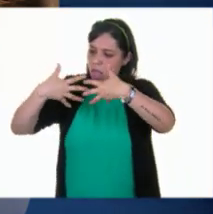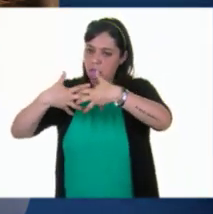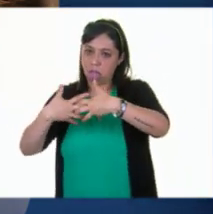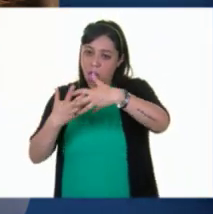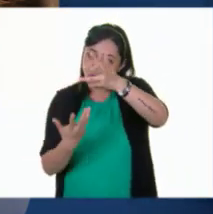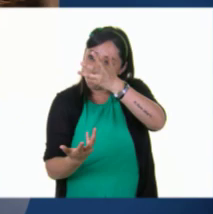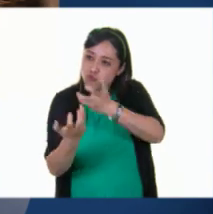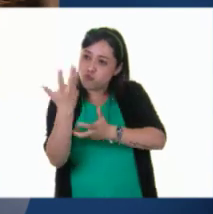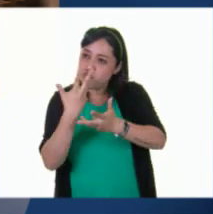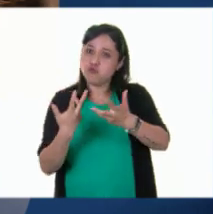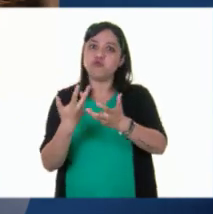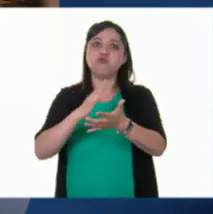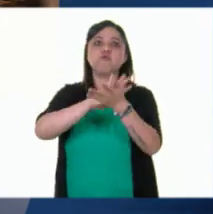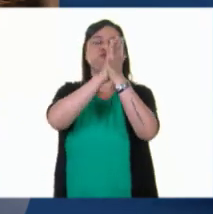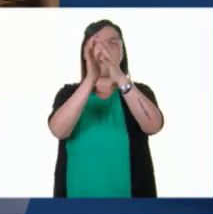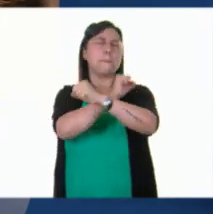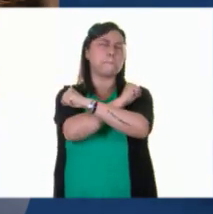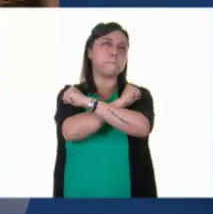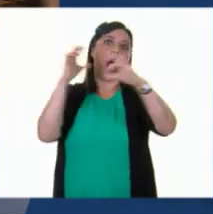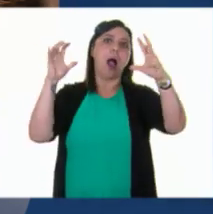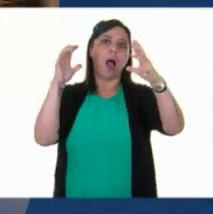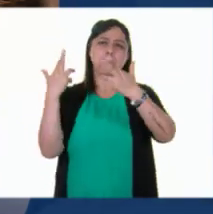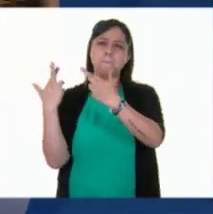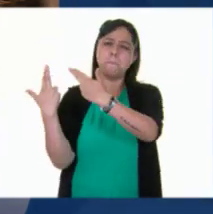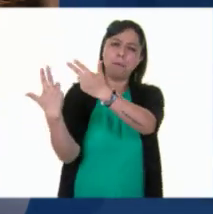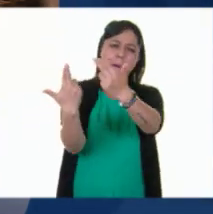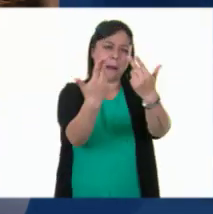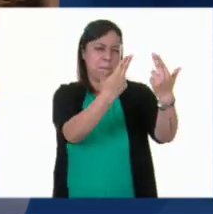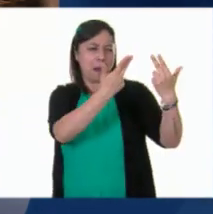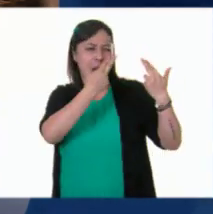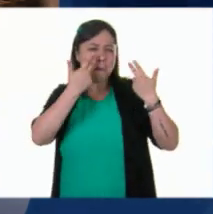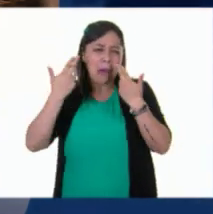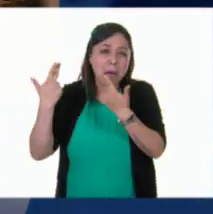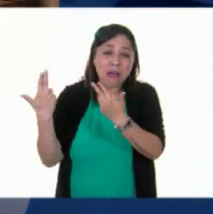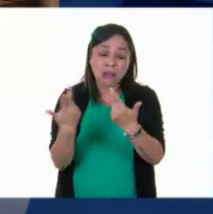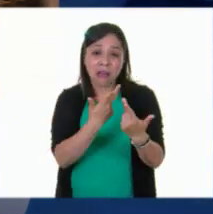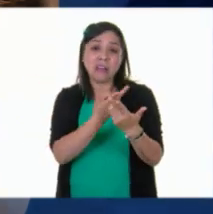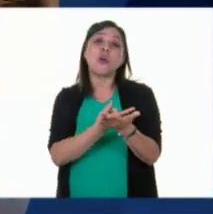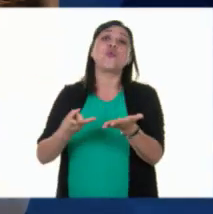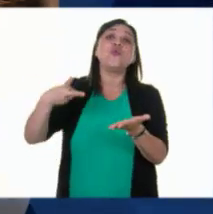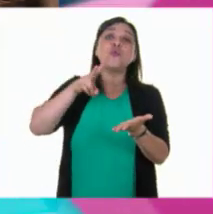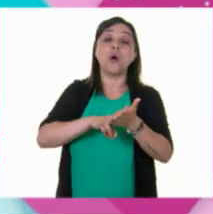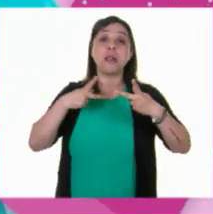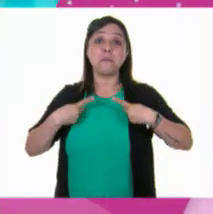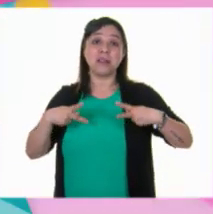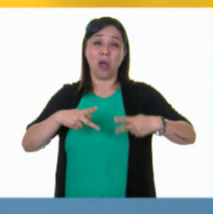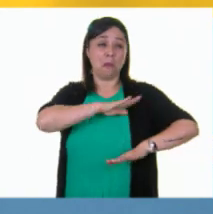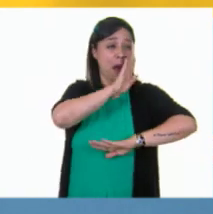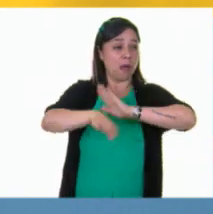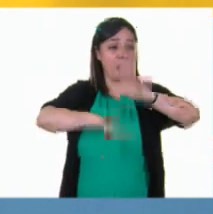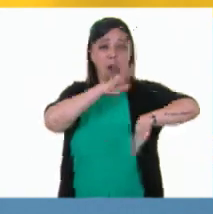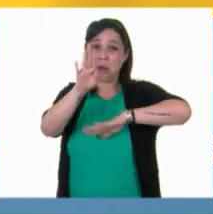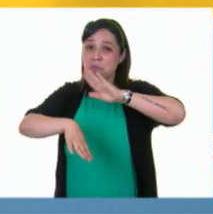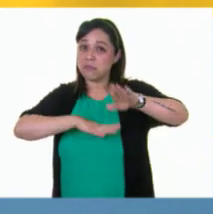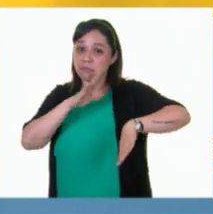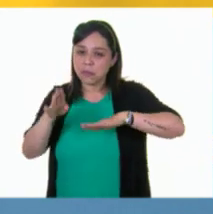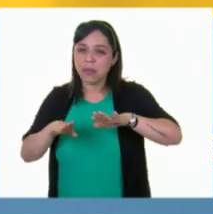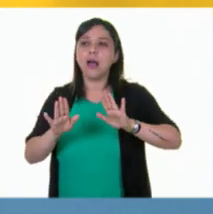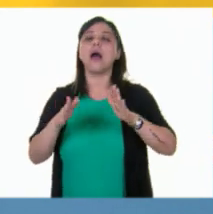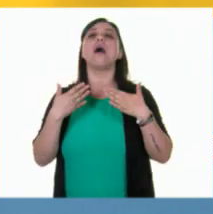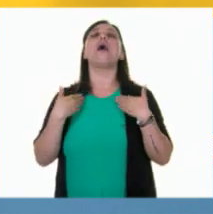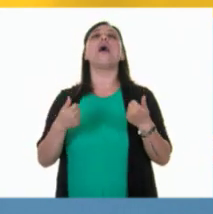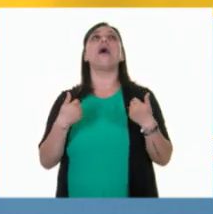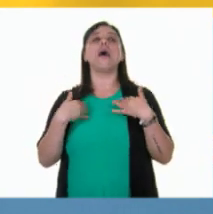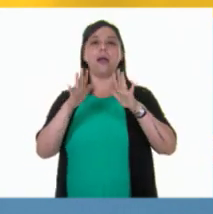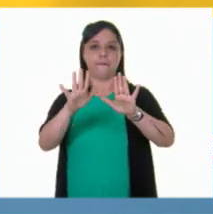explotaron, provocando graves daños materiales y la pérdida de muchas vidas. Sí, ya entendí, maestra. Entonces hay riesgos para